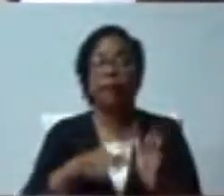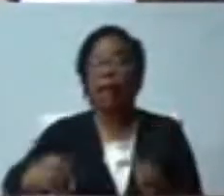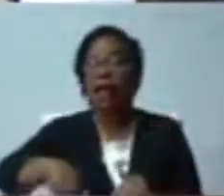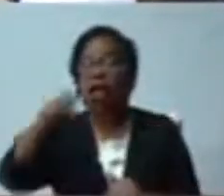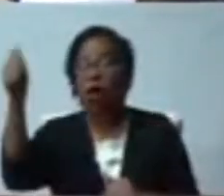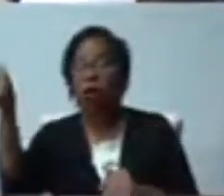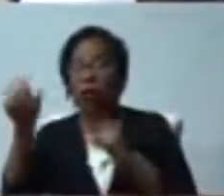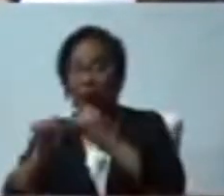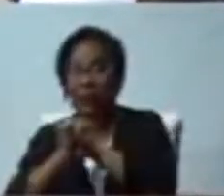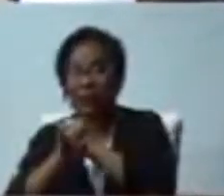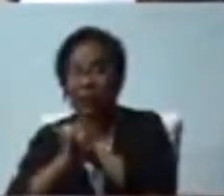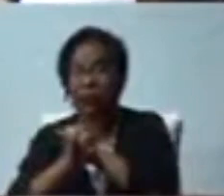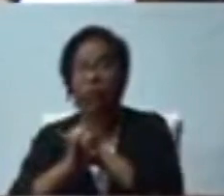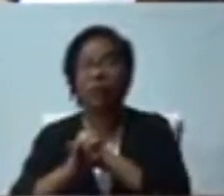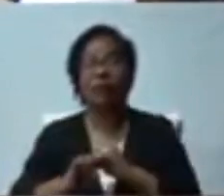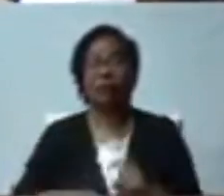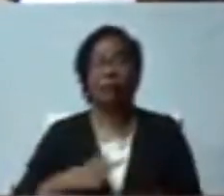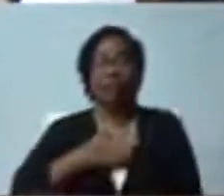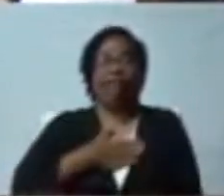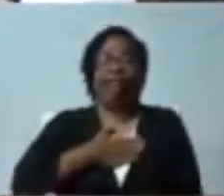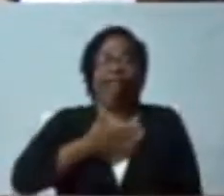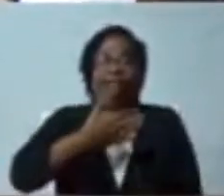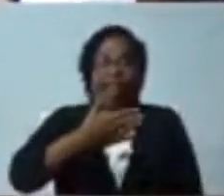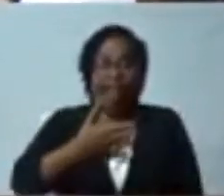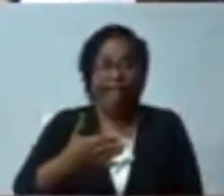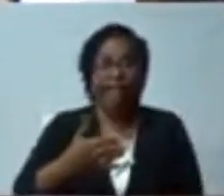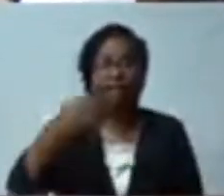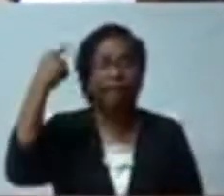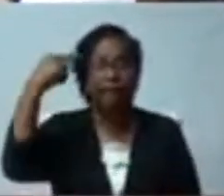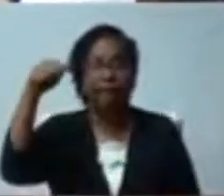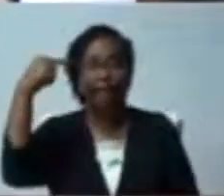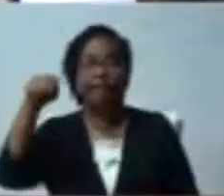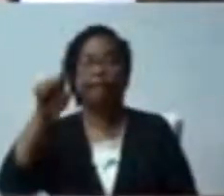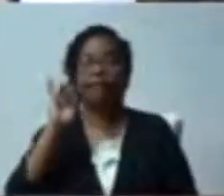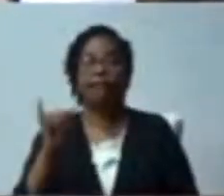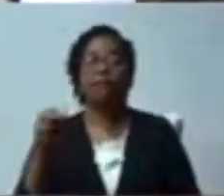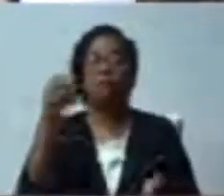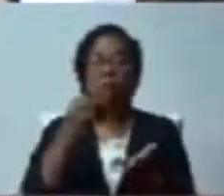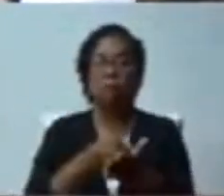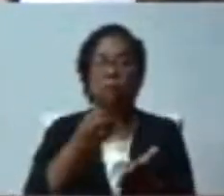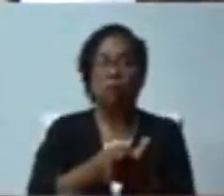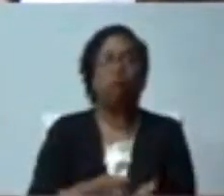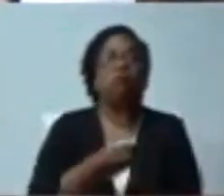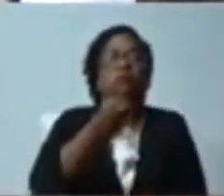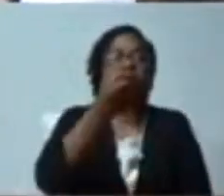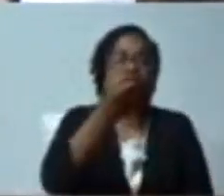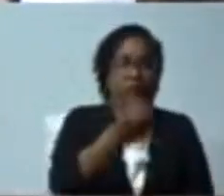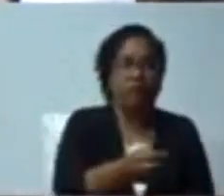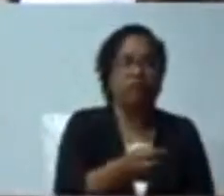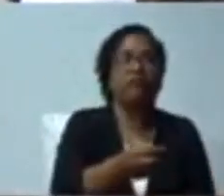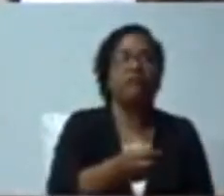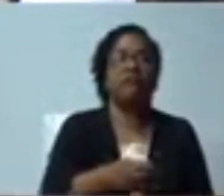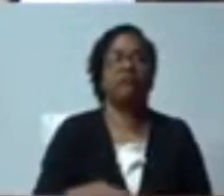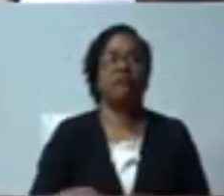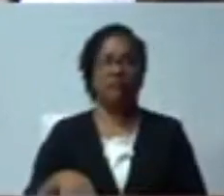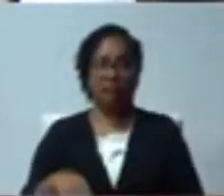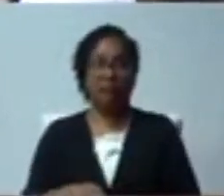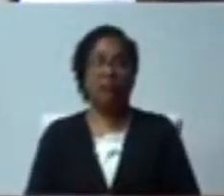el otorgarle estos beneficios a la aviación para